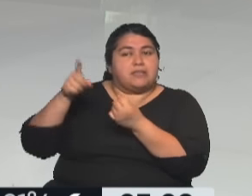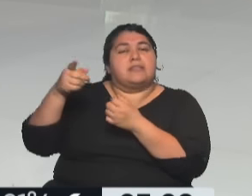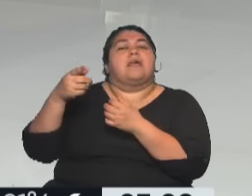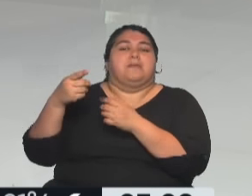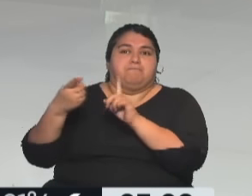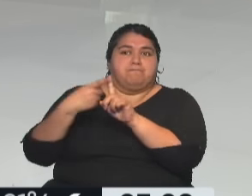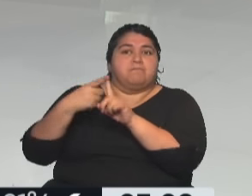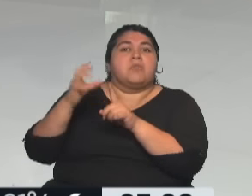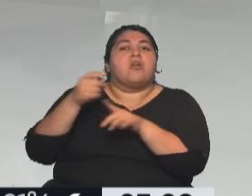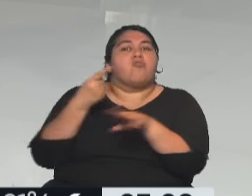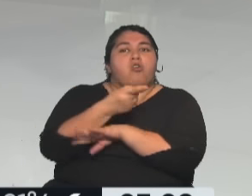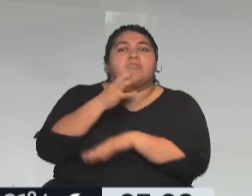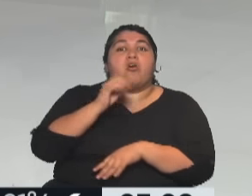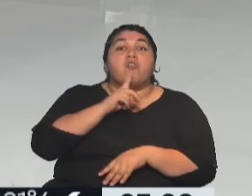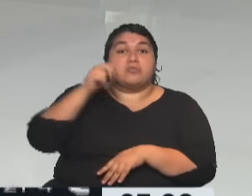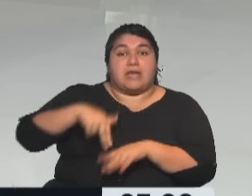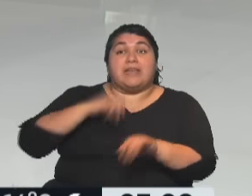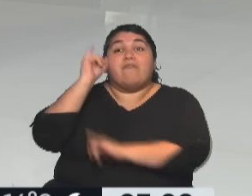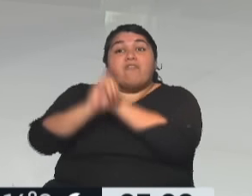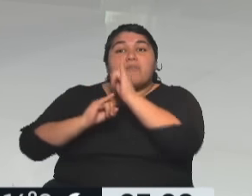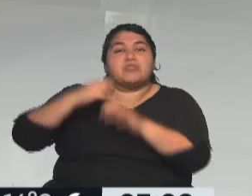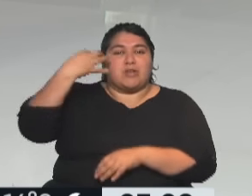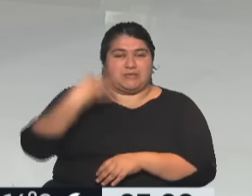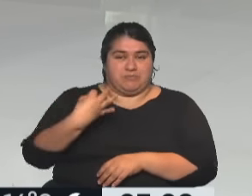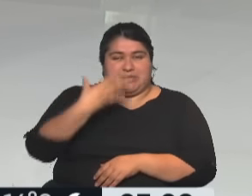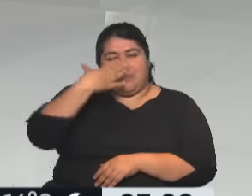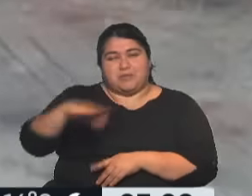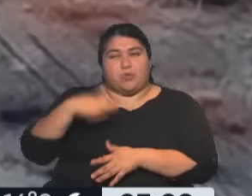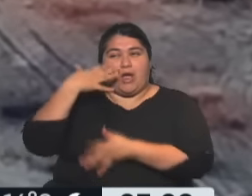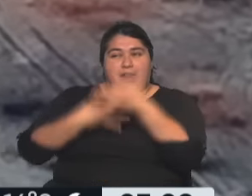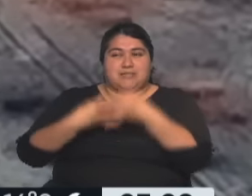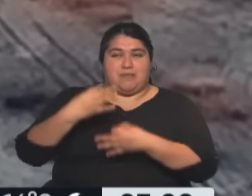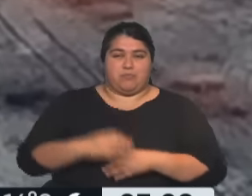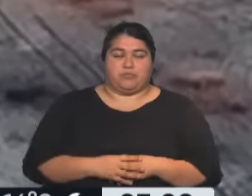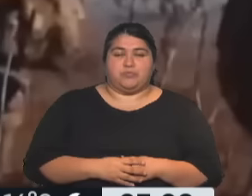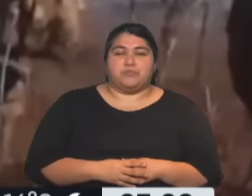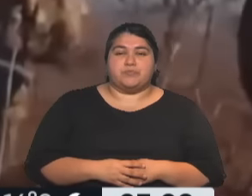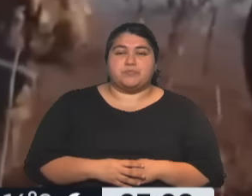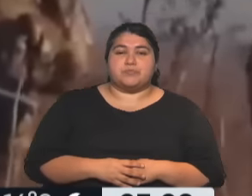la OTAN. Informe especial y ya lo analizamos.